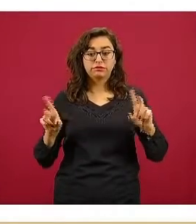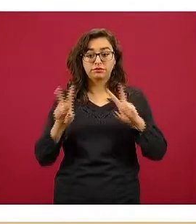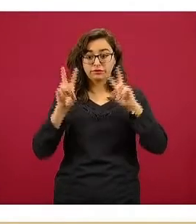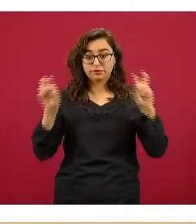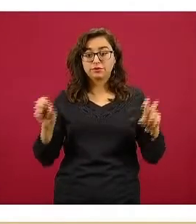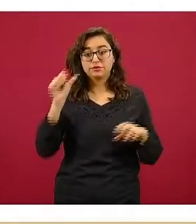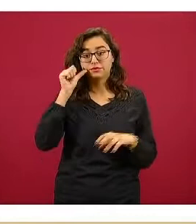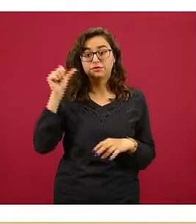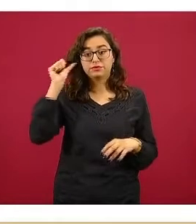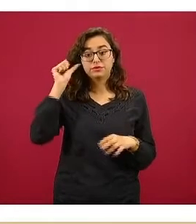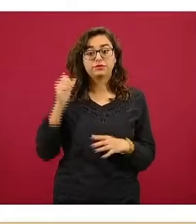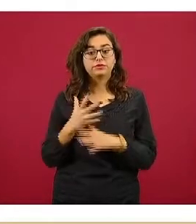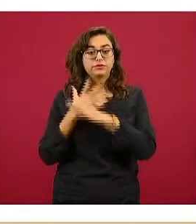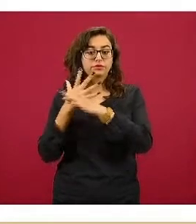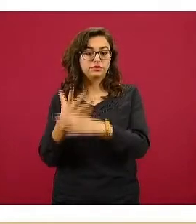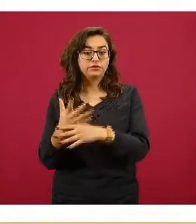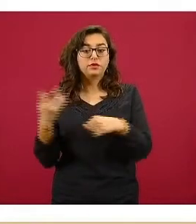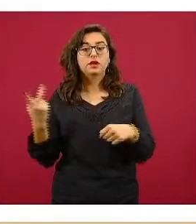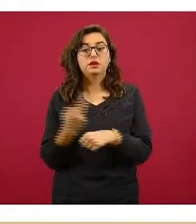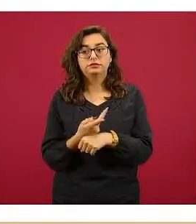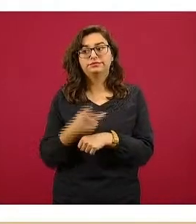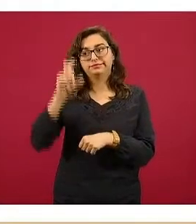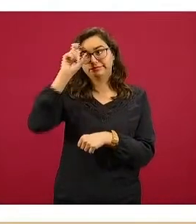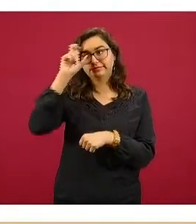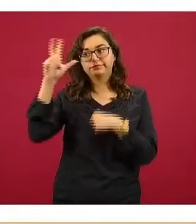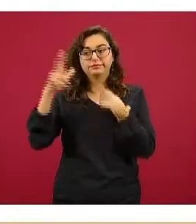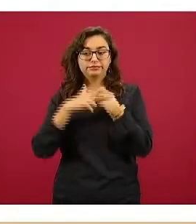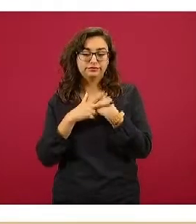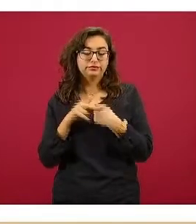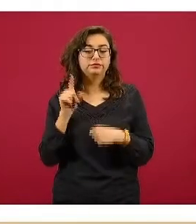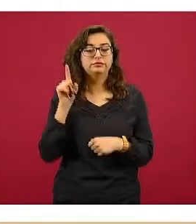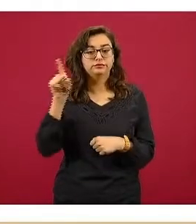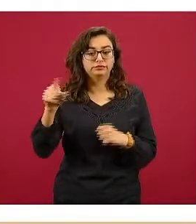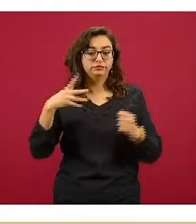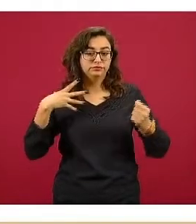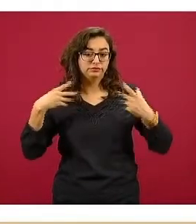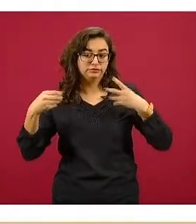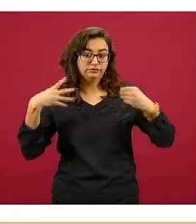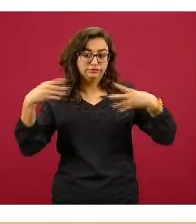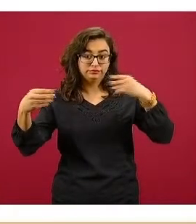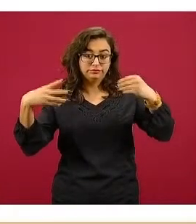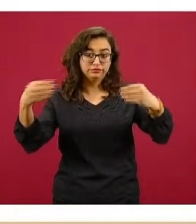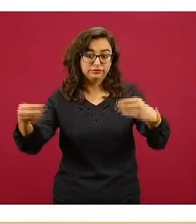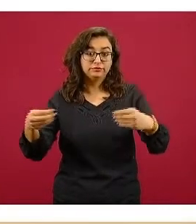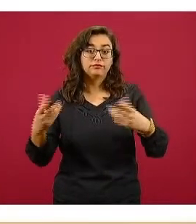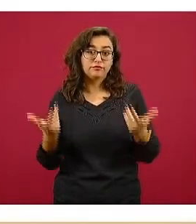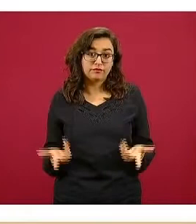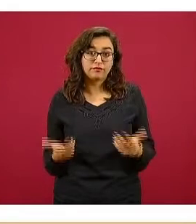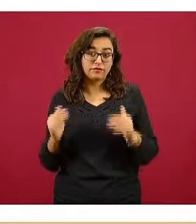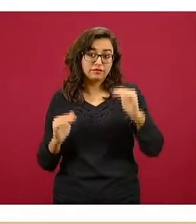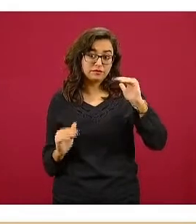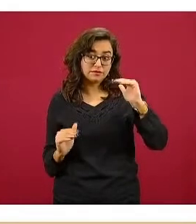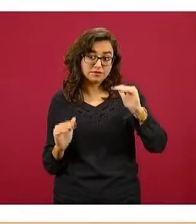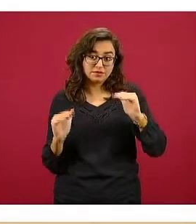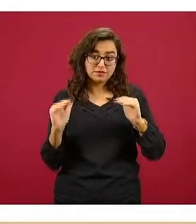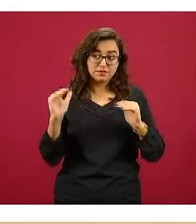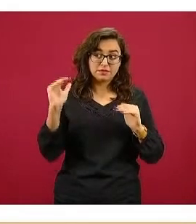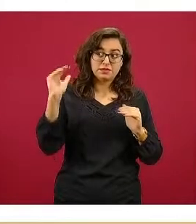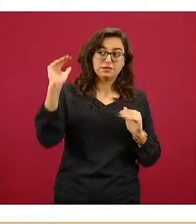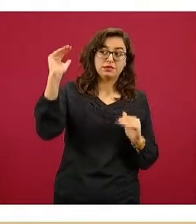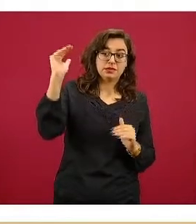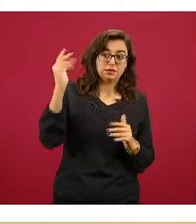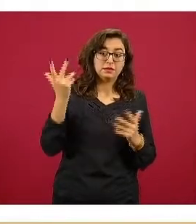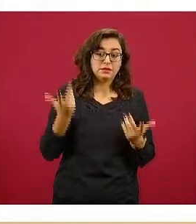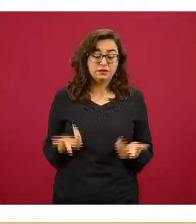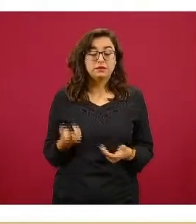día de ayer el continente europeo superó a la transmisión activa en el caso de las Américas. Por lo tanto, esto hay que hacerlo